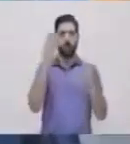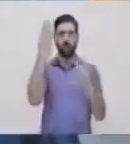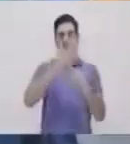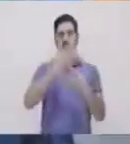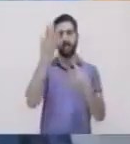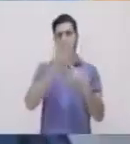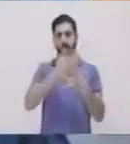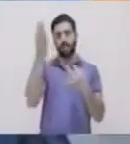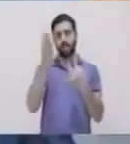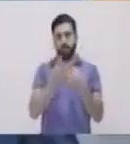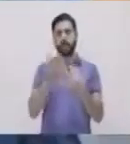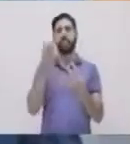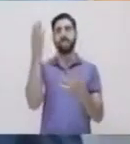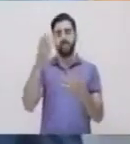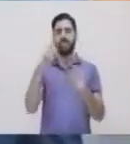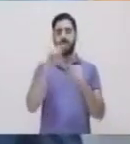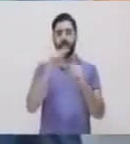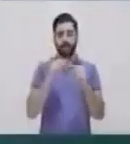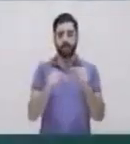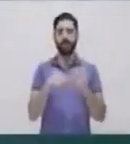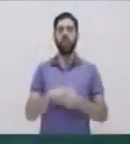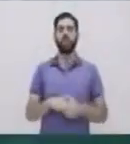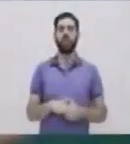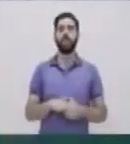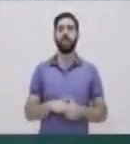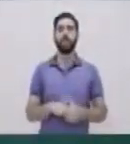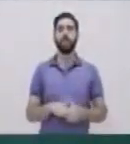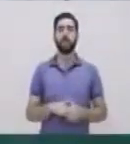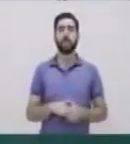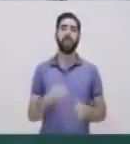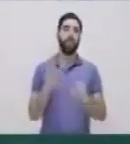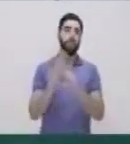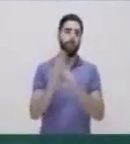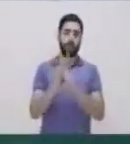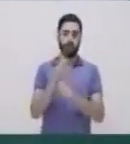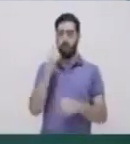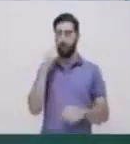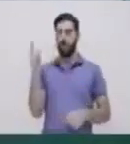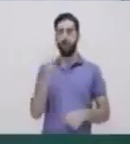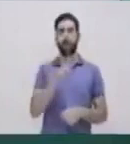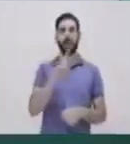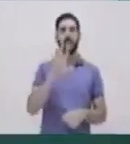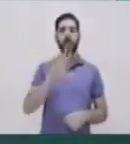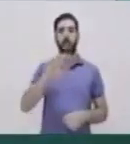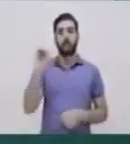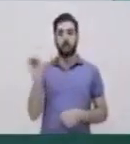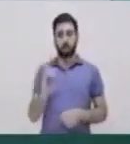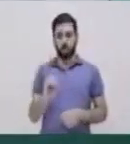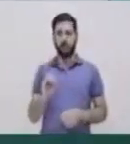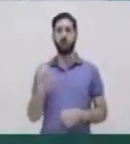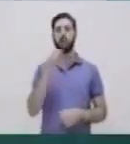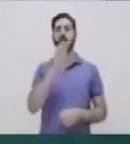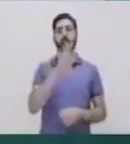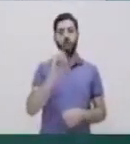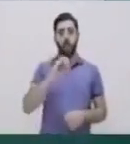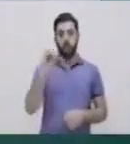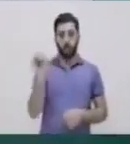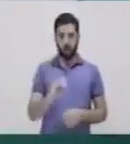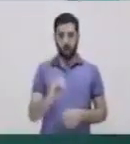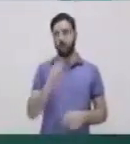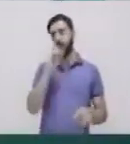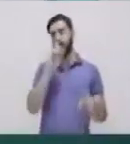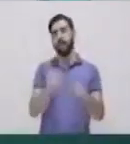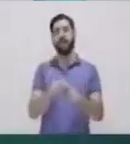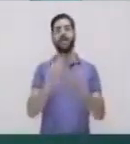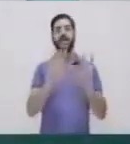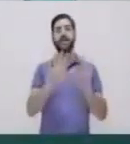datos. Entonces, aquí podemos hablar, por ejemplo, de el 25% de los datos, el 50% y